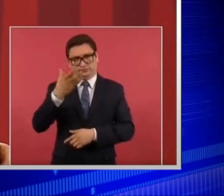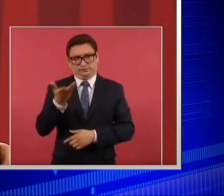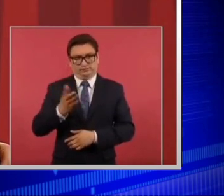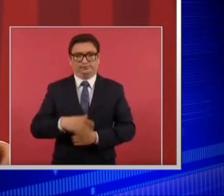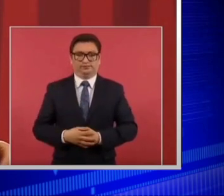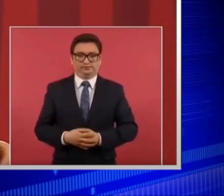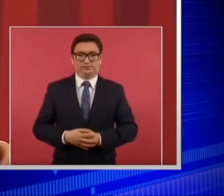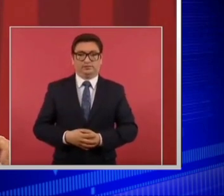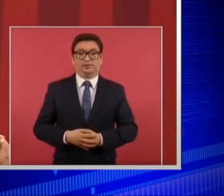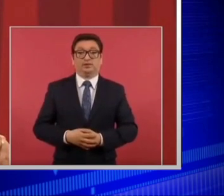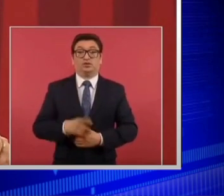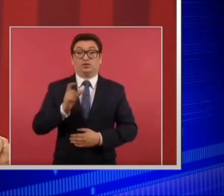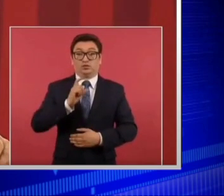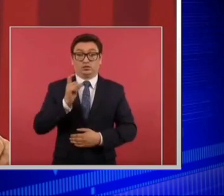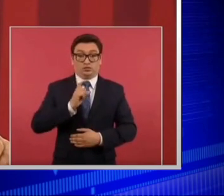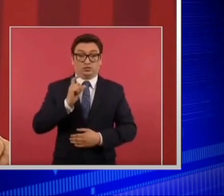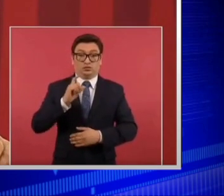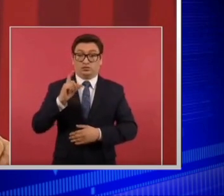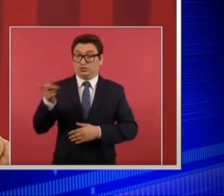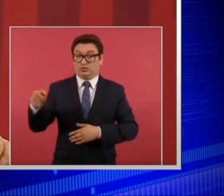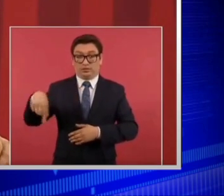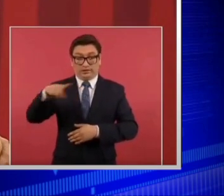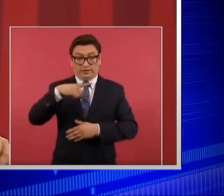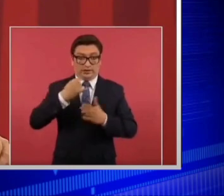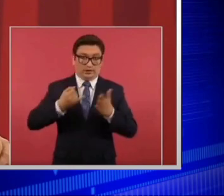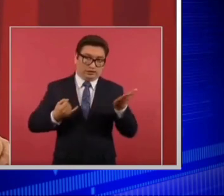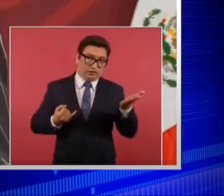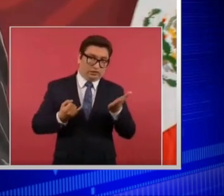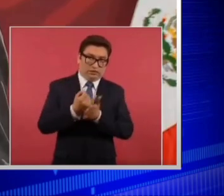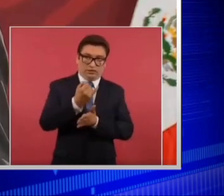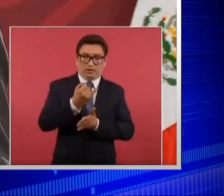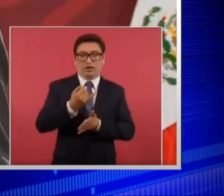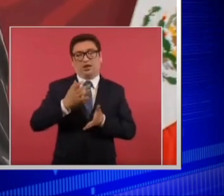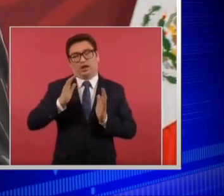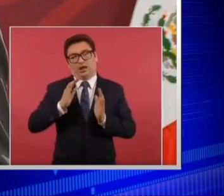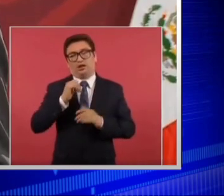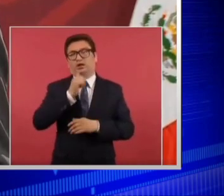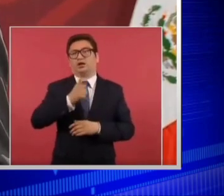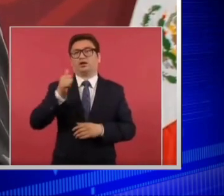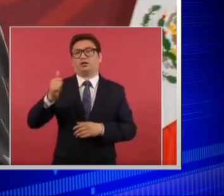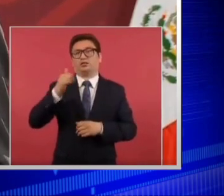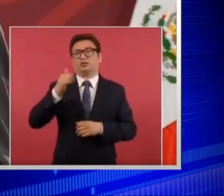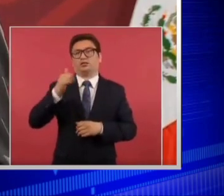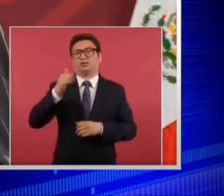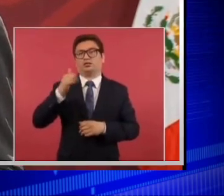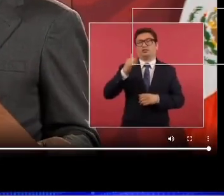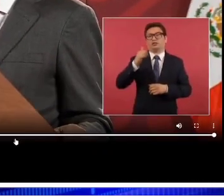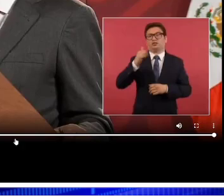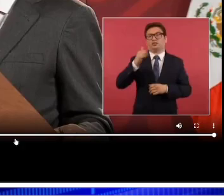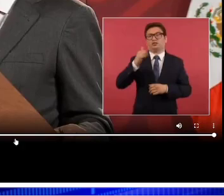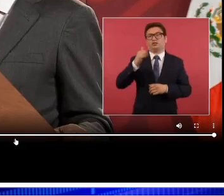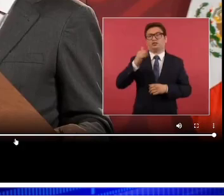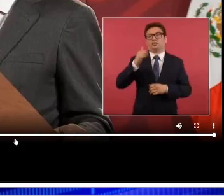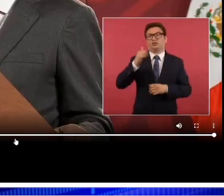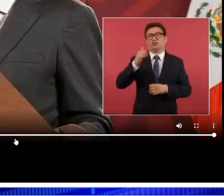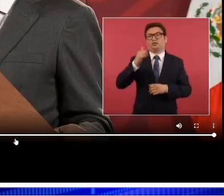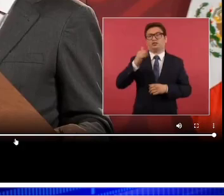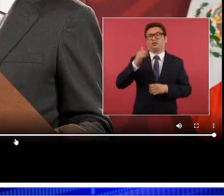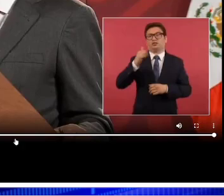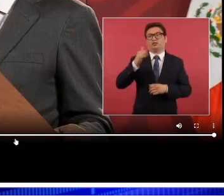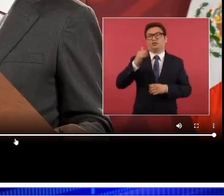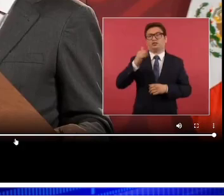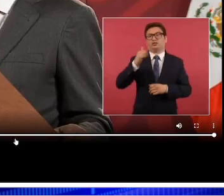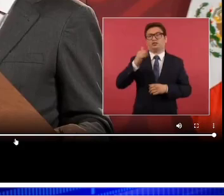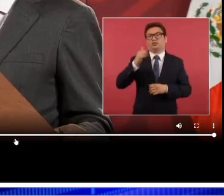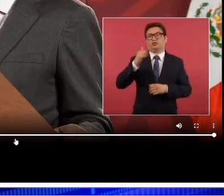y que al momento de tomar decisiones cada quien asuma su responsabilidad es exactamente lo mismo